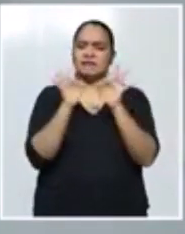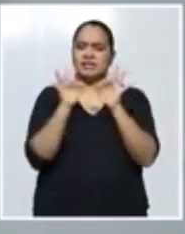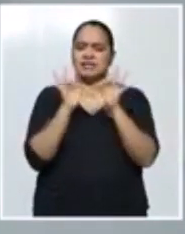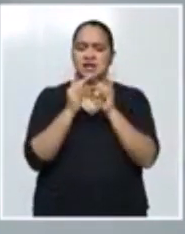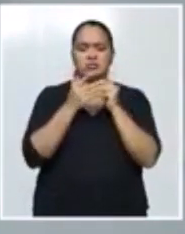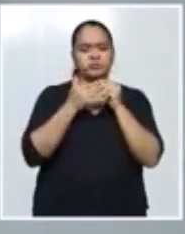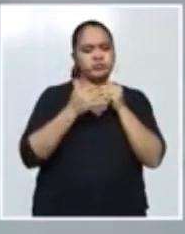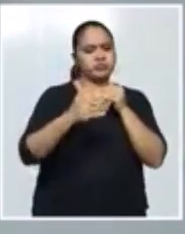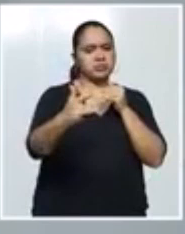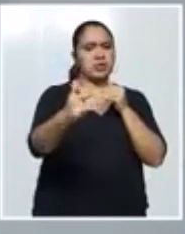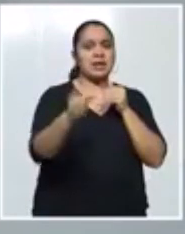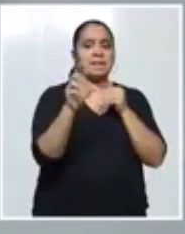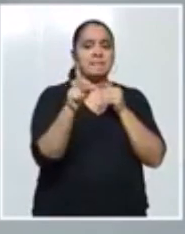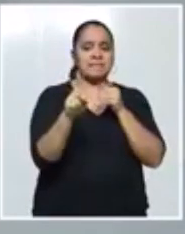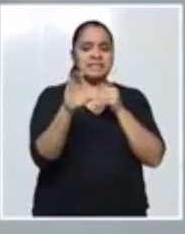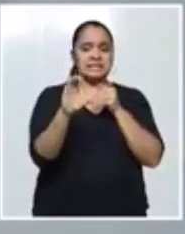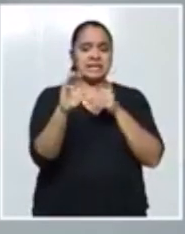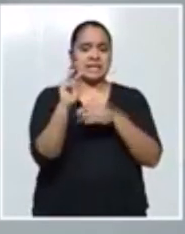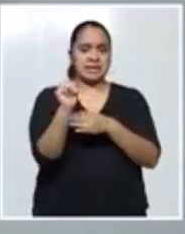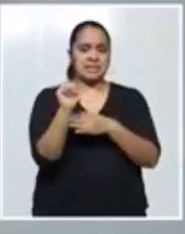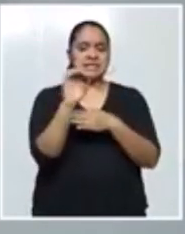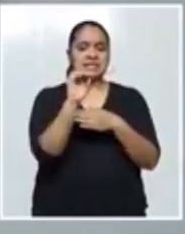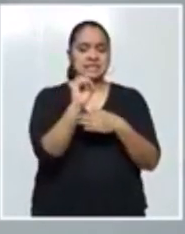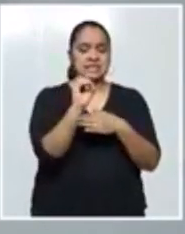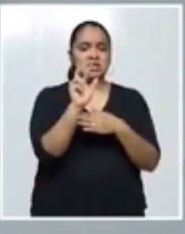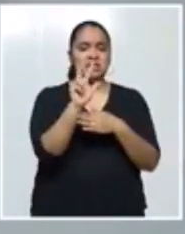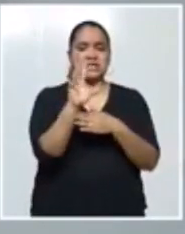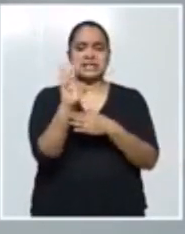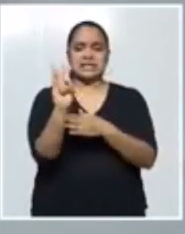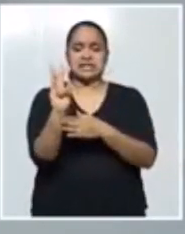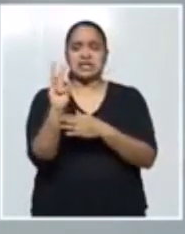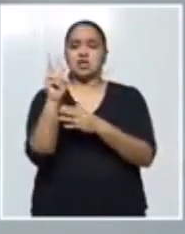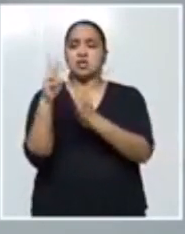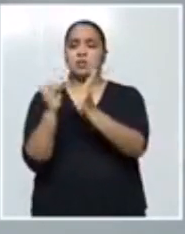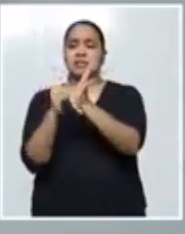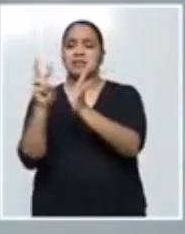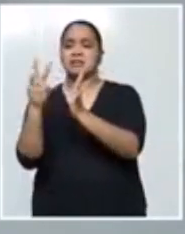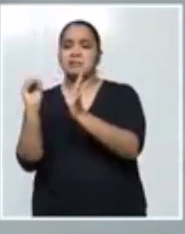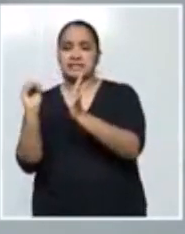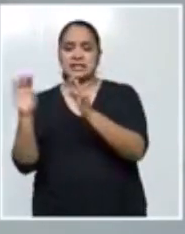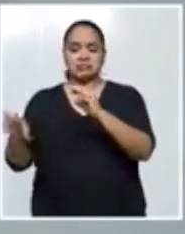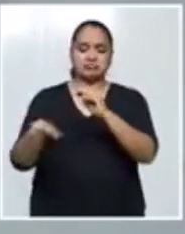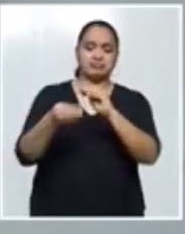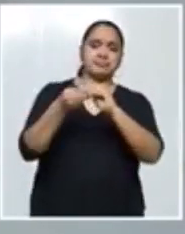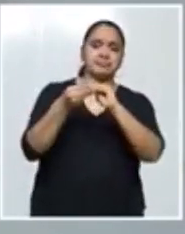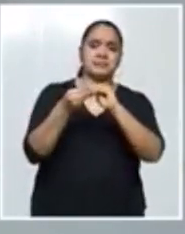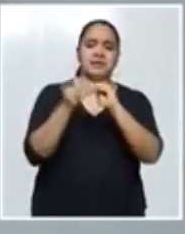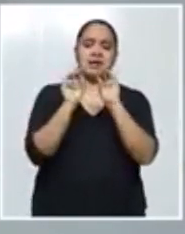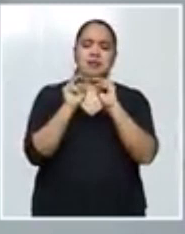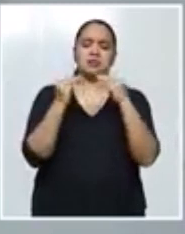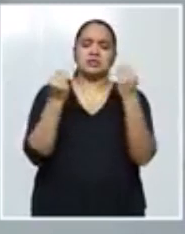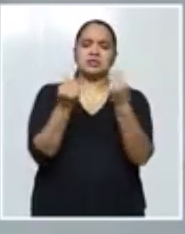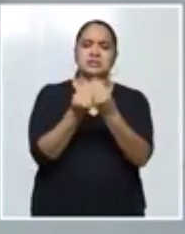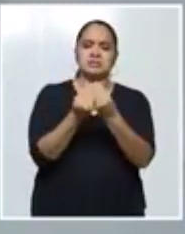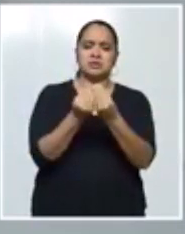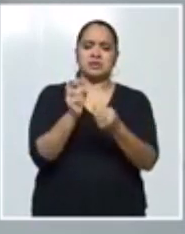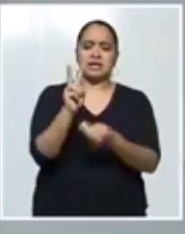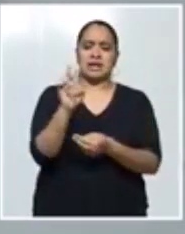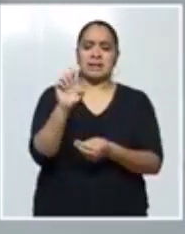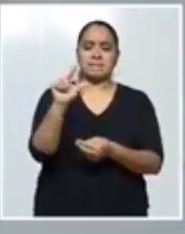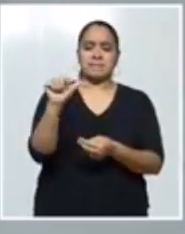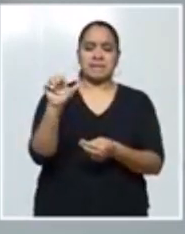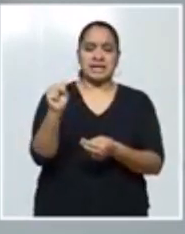decreto pcm 0 37 61 2020 se suma el municipio de la vega santa